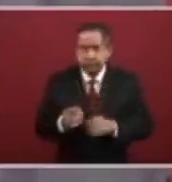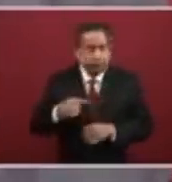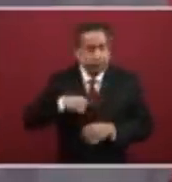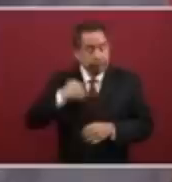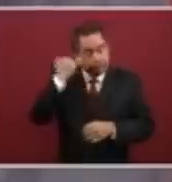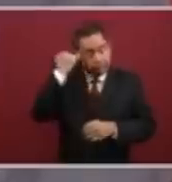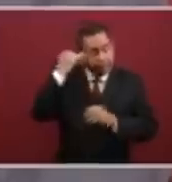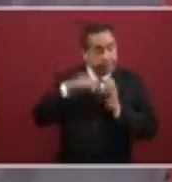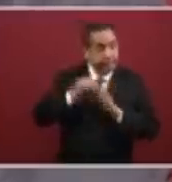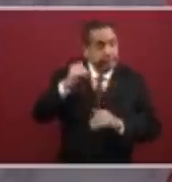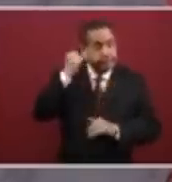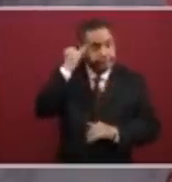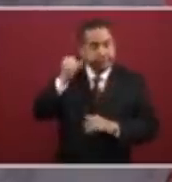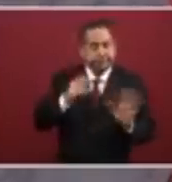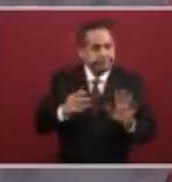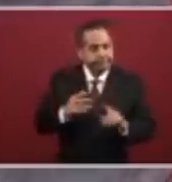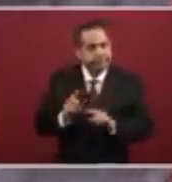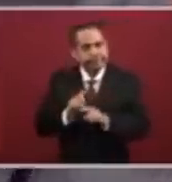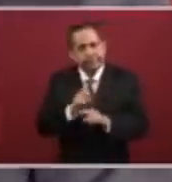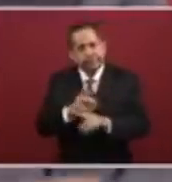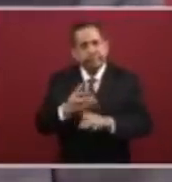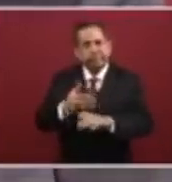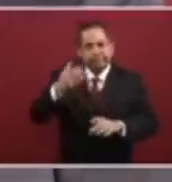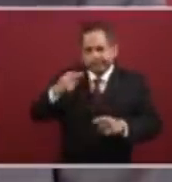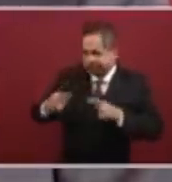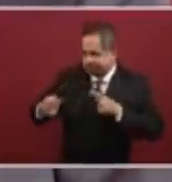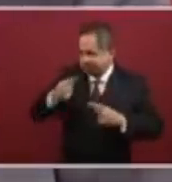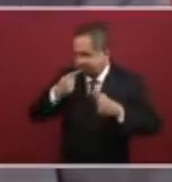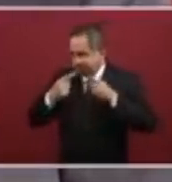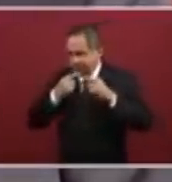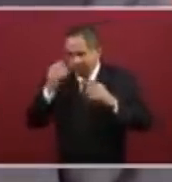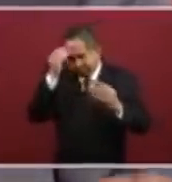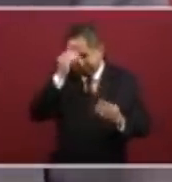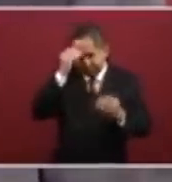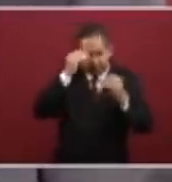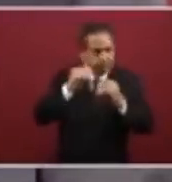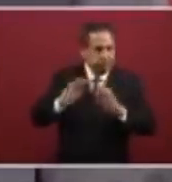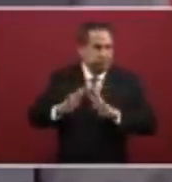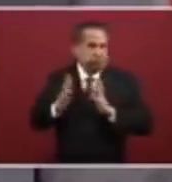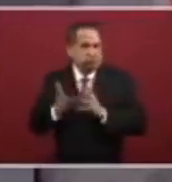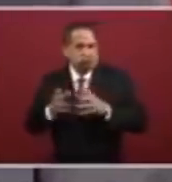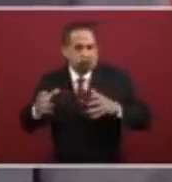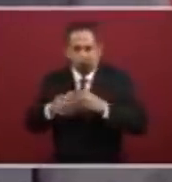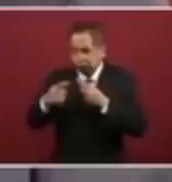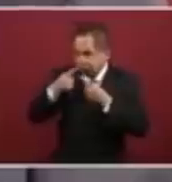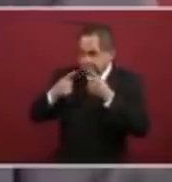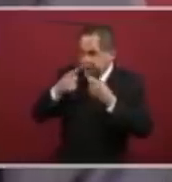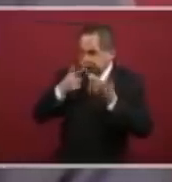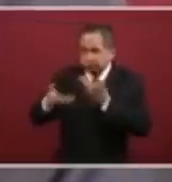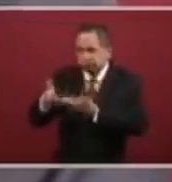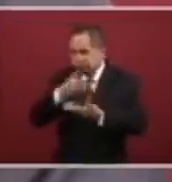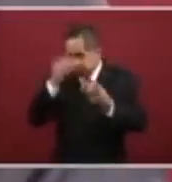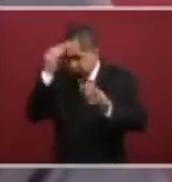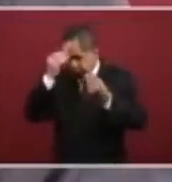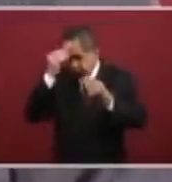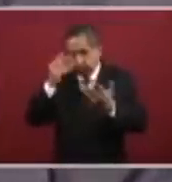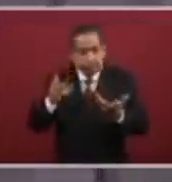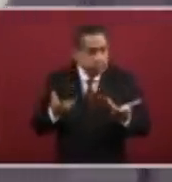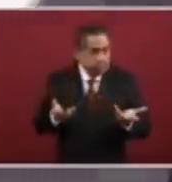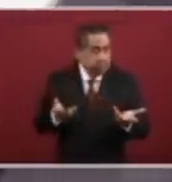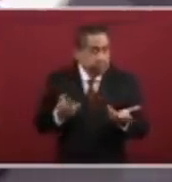noche a la mañana. Esta es una reflexión colectiva. Y